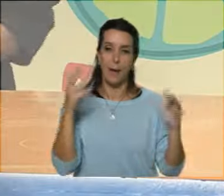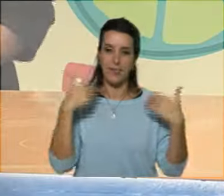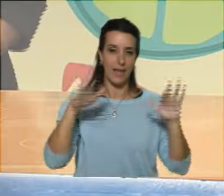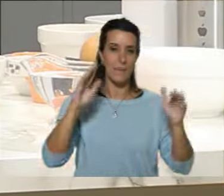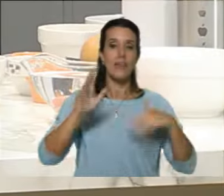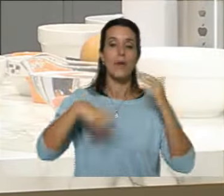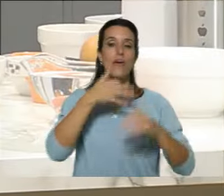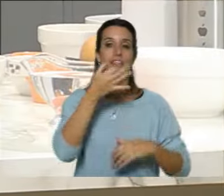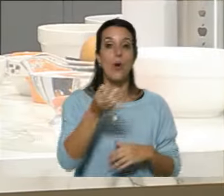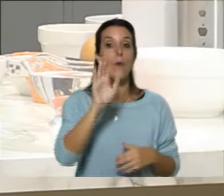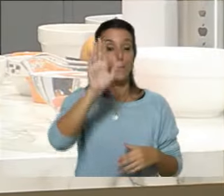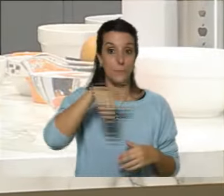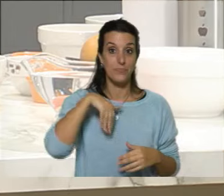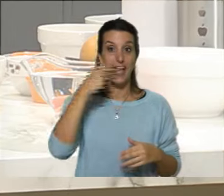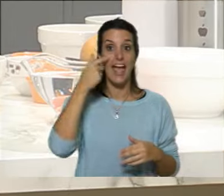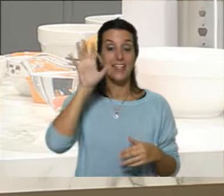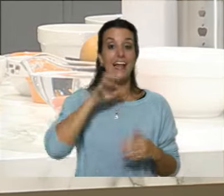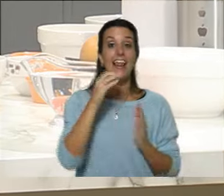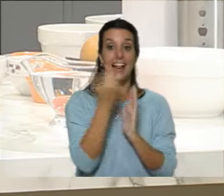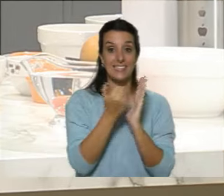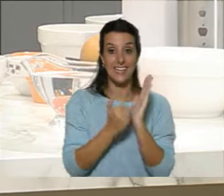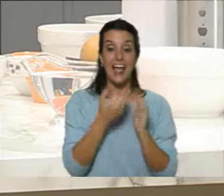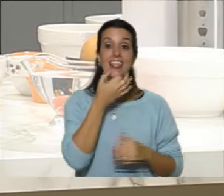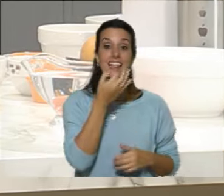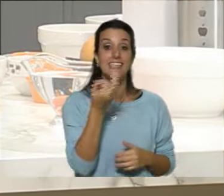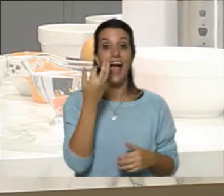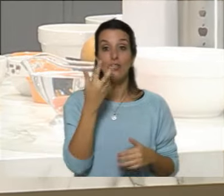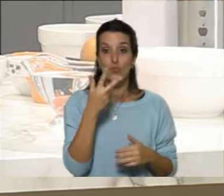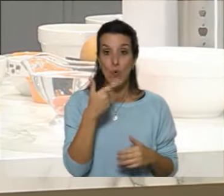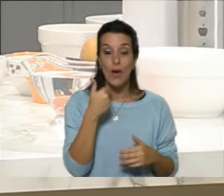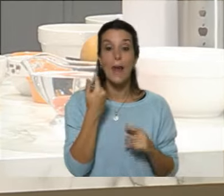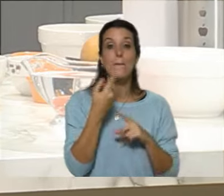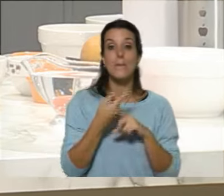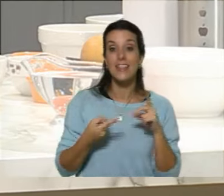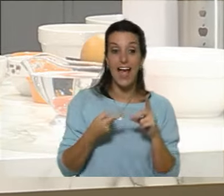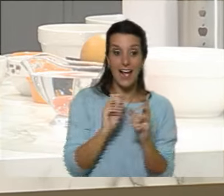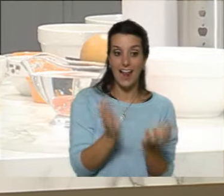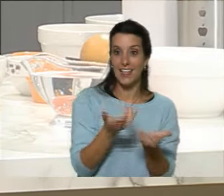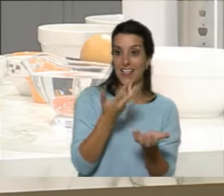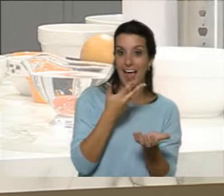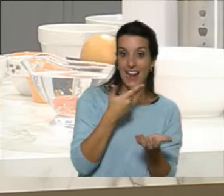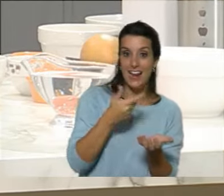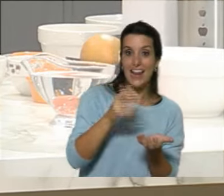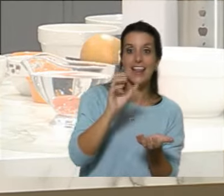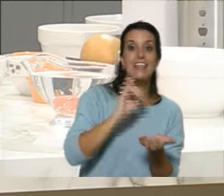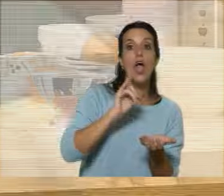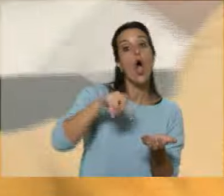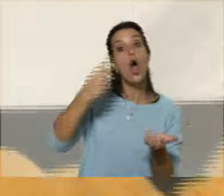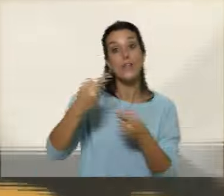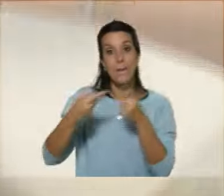lo decimos. Mira, acá tengo de la receta que te dice el azúcar, pones la mitad a calentar con la leche, la otra mitad la pones